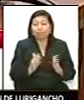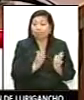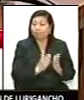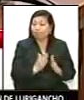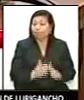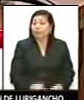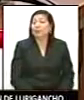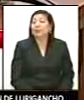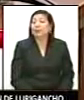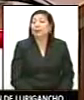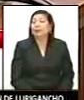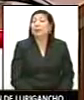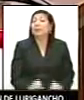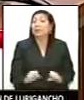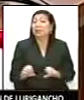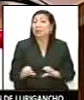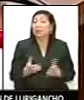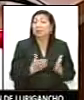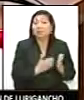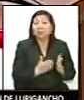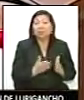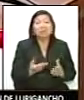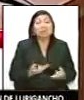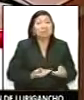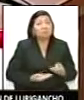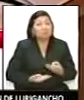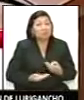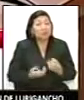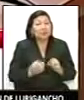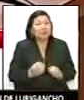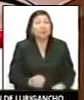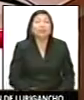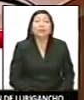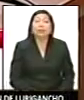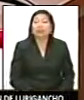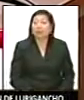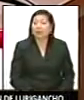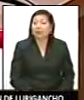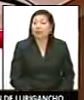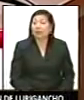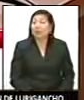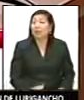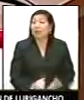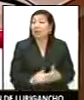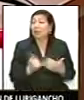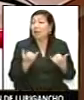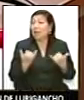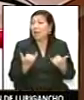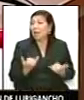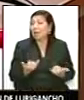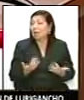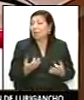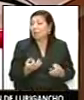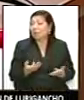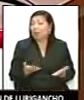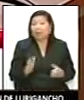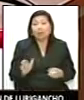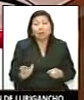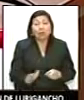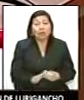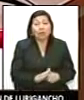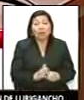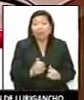reestructuración y que se haga un adecuado financiamiento de la seguridad social, que en este momento, la verdad, que se hace totalmente